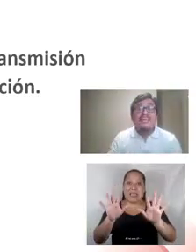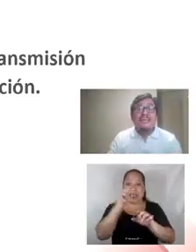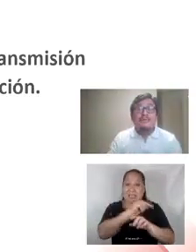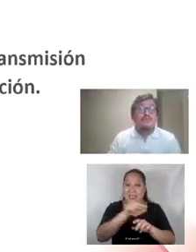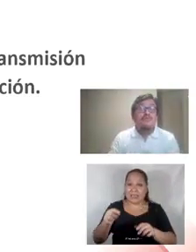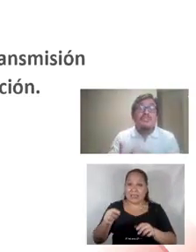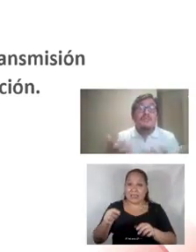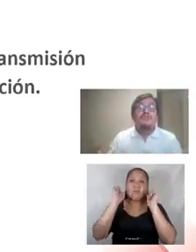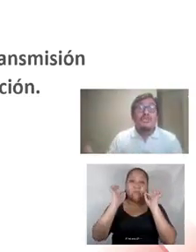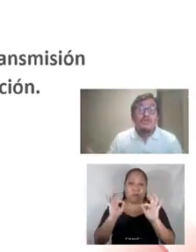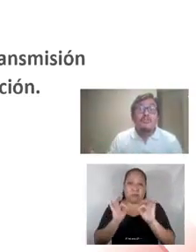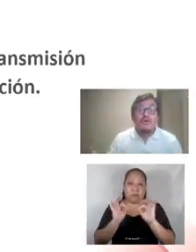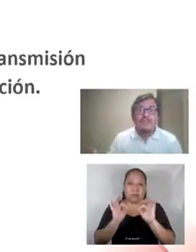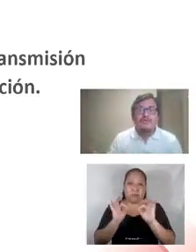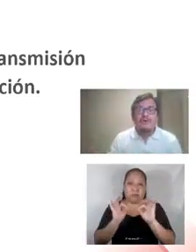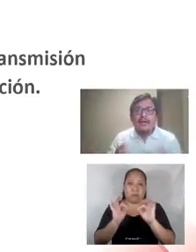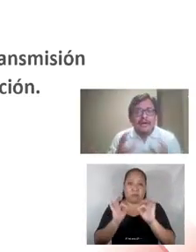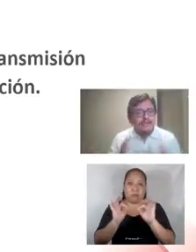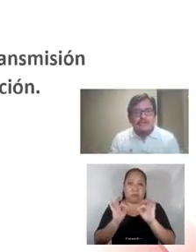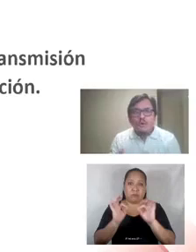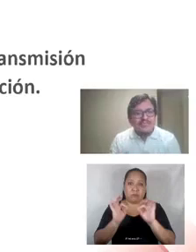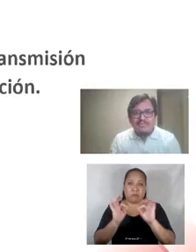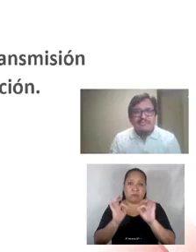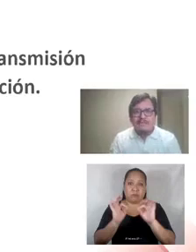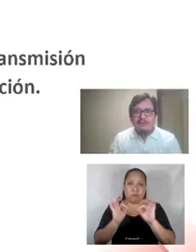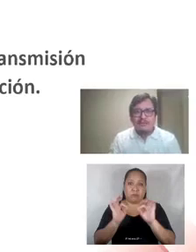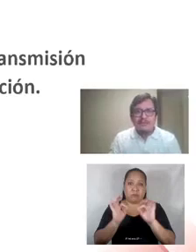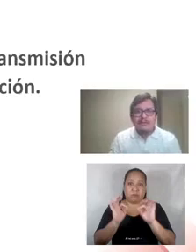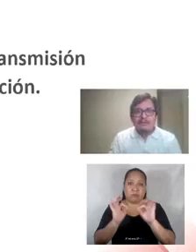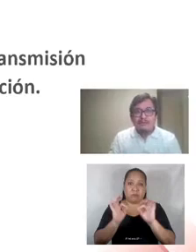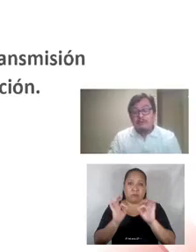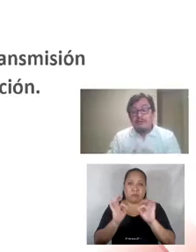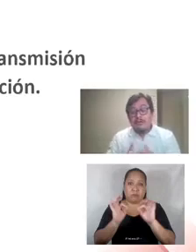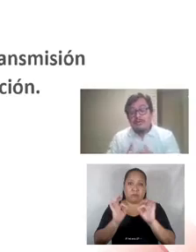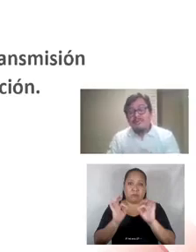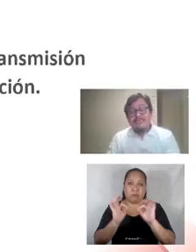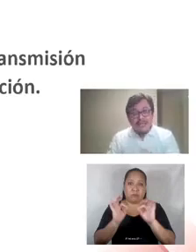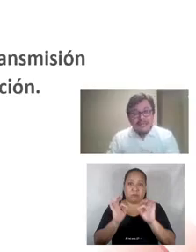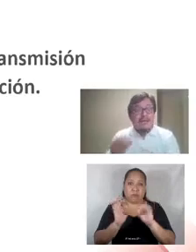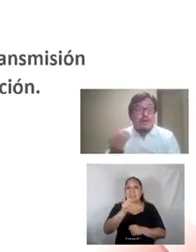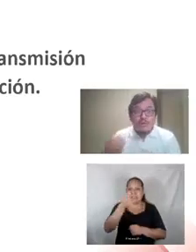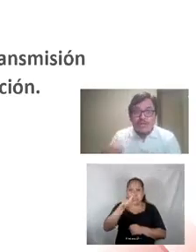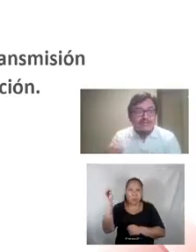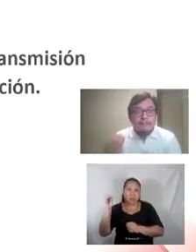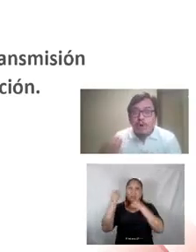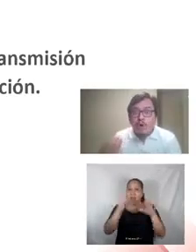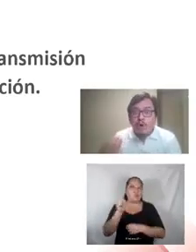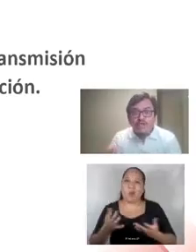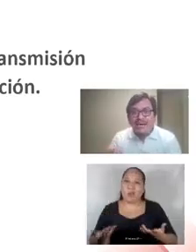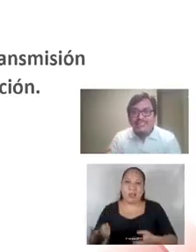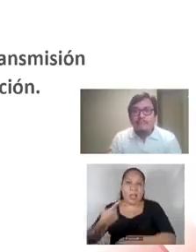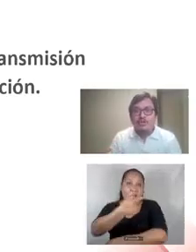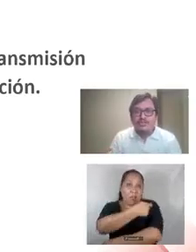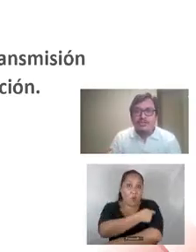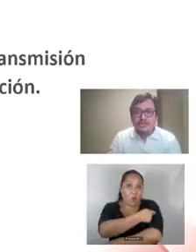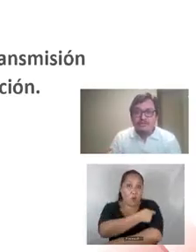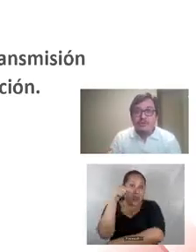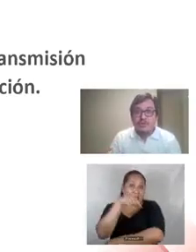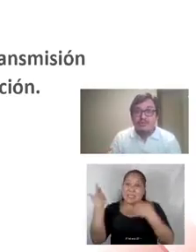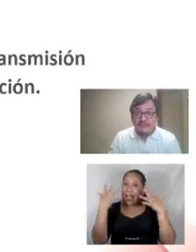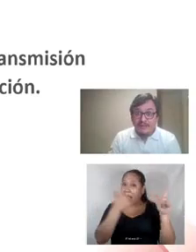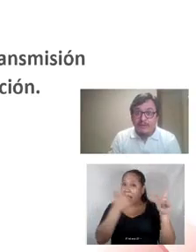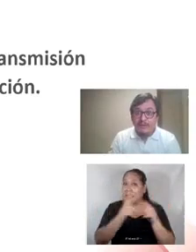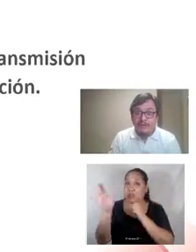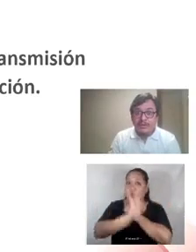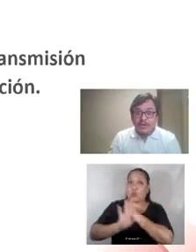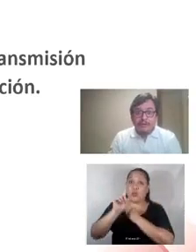todos desearíamos, un 100% de protección. Eso no existe. Es más, las vacunas tampoco llegan al 100% y eso es